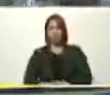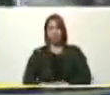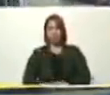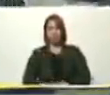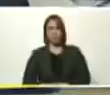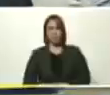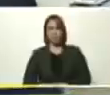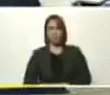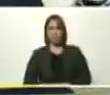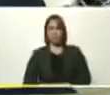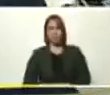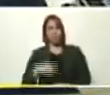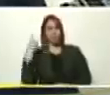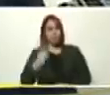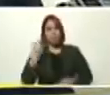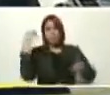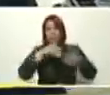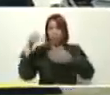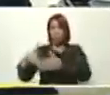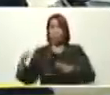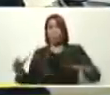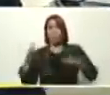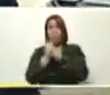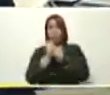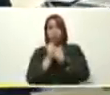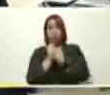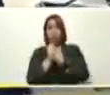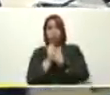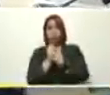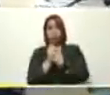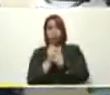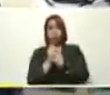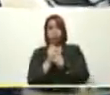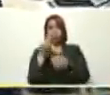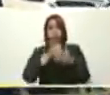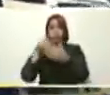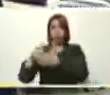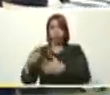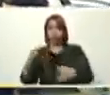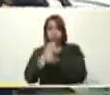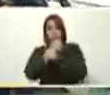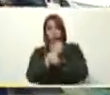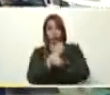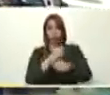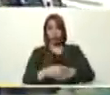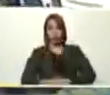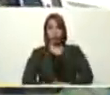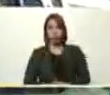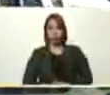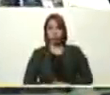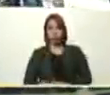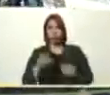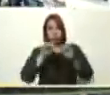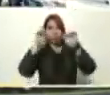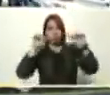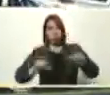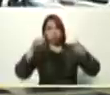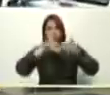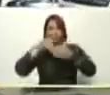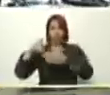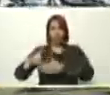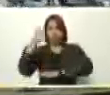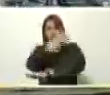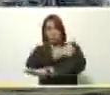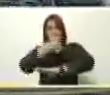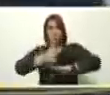Ha sido un voto de confianza, ha sido un voto de confianza al sistema electoral, a las